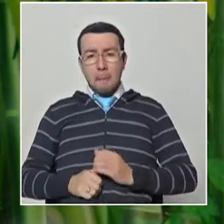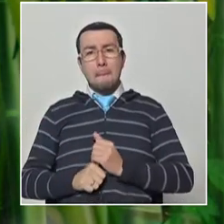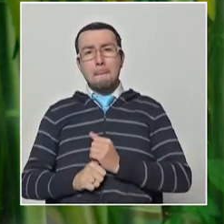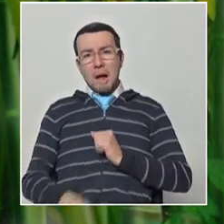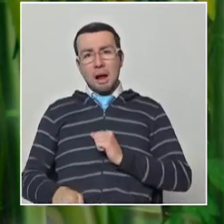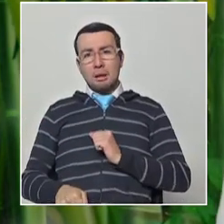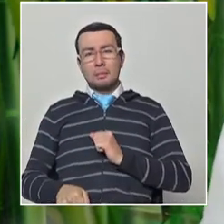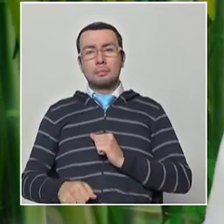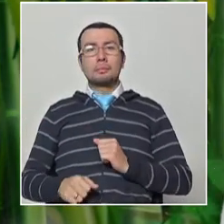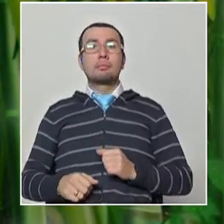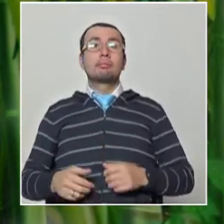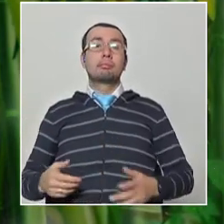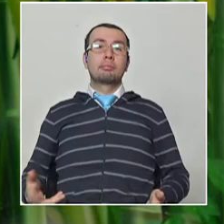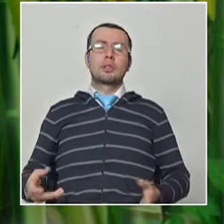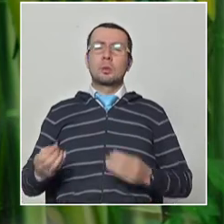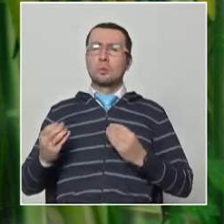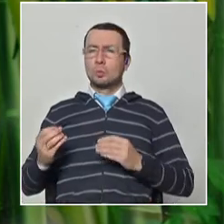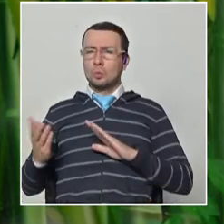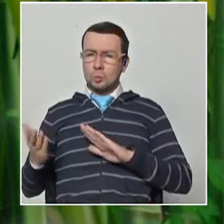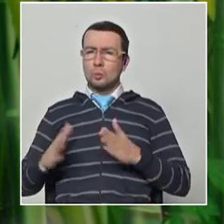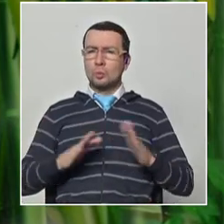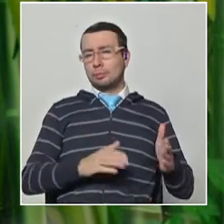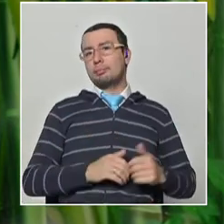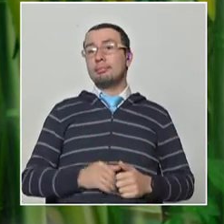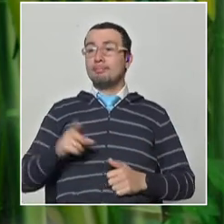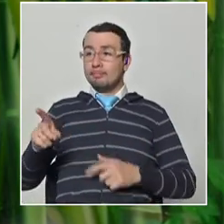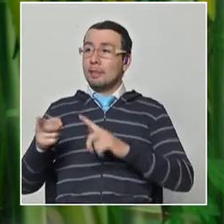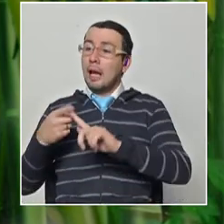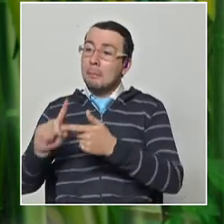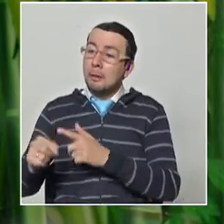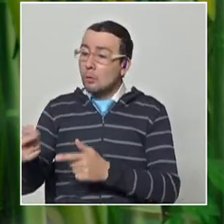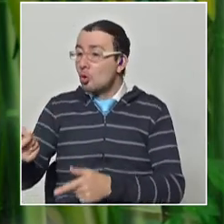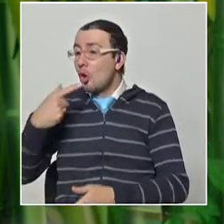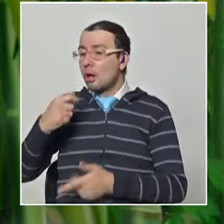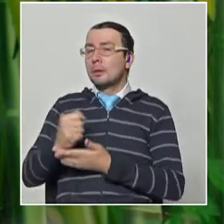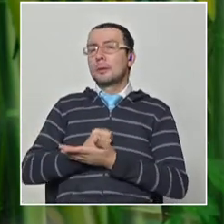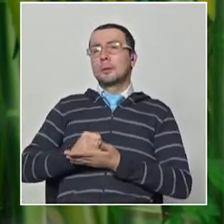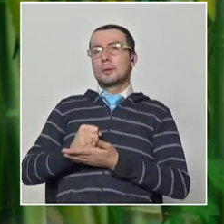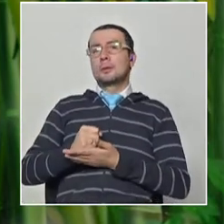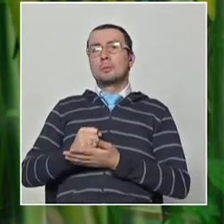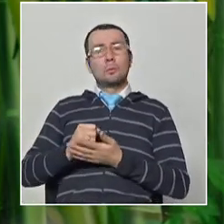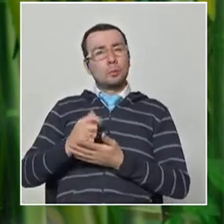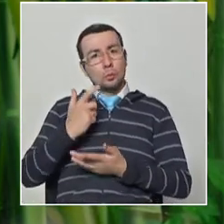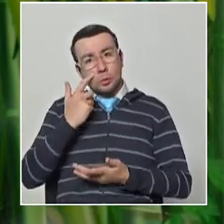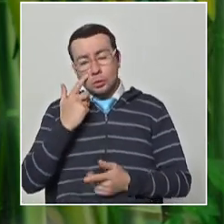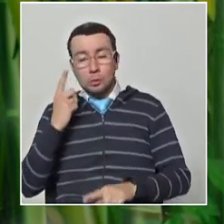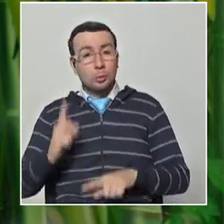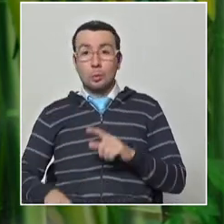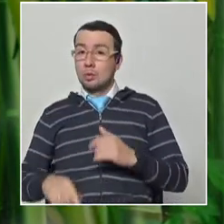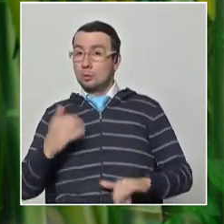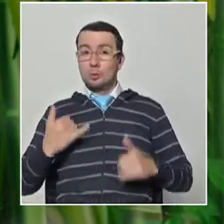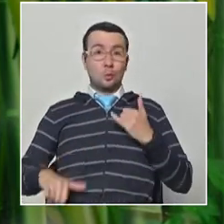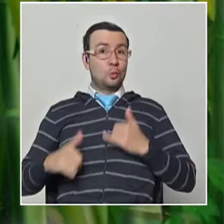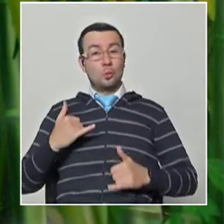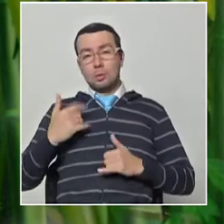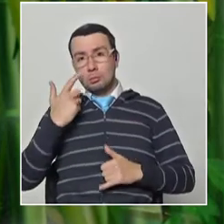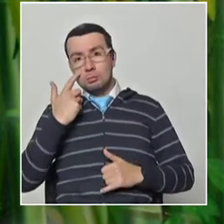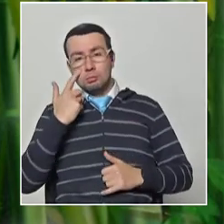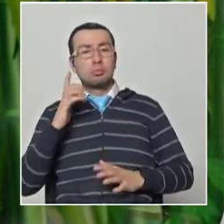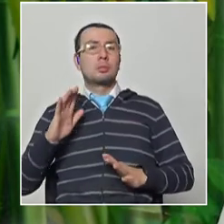porque me tomé la pastilla que me mandó el amigo no podemos jugar con el abdomen